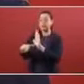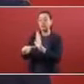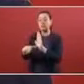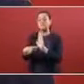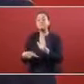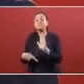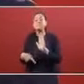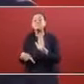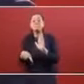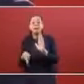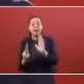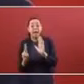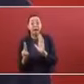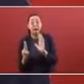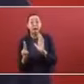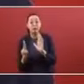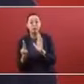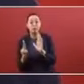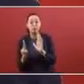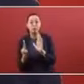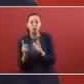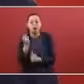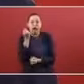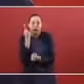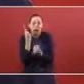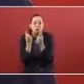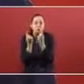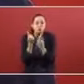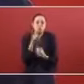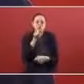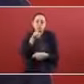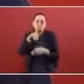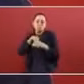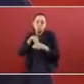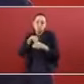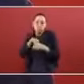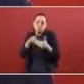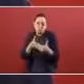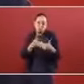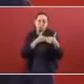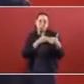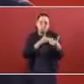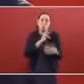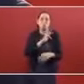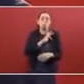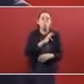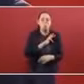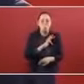pero hay reservas. Una de ellas